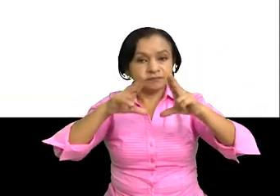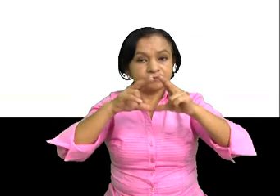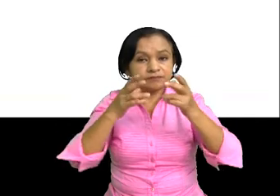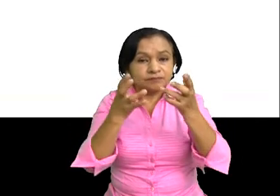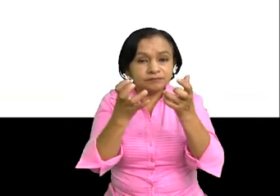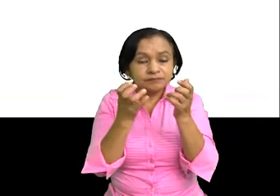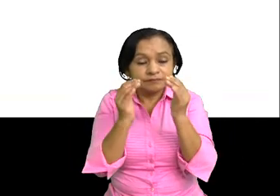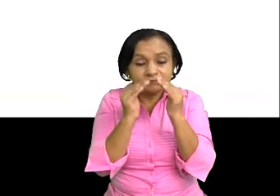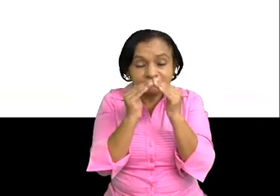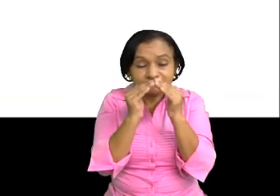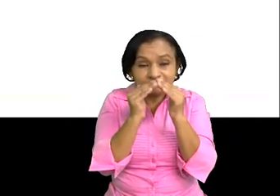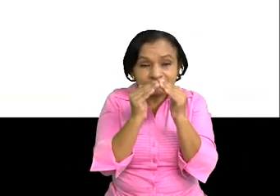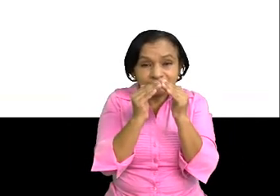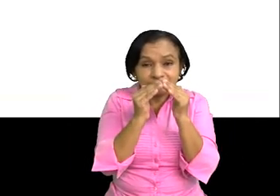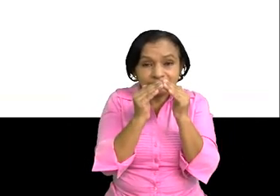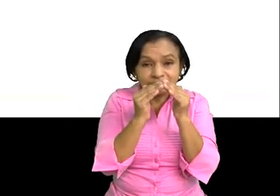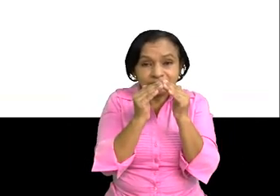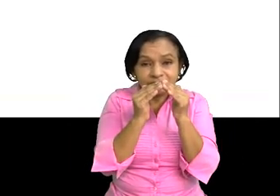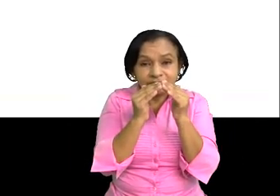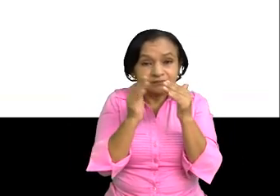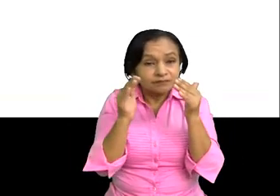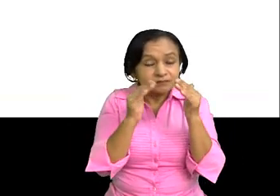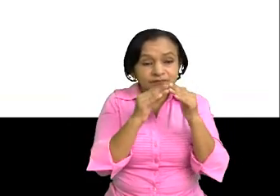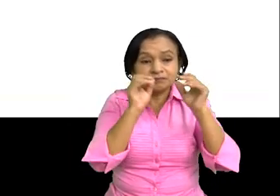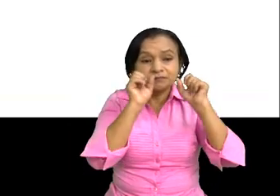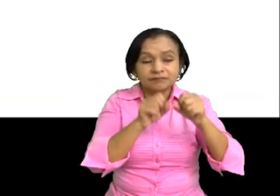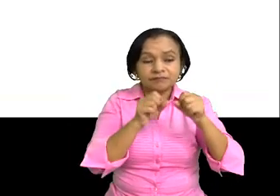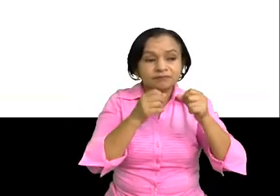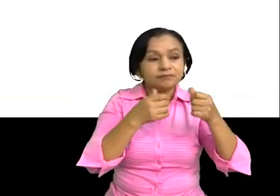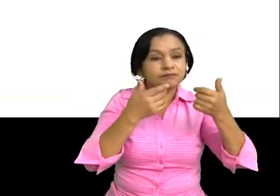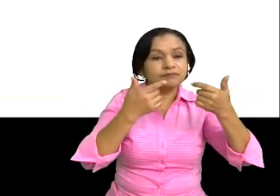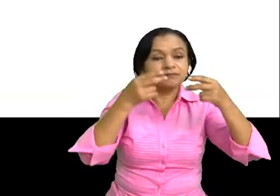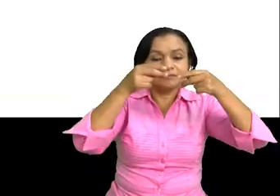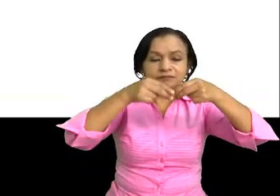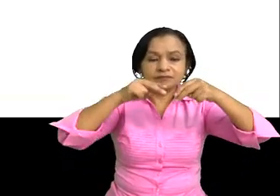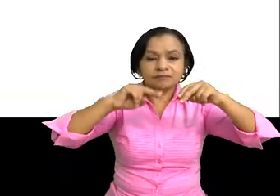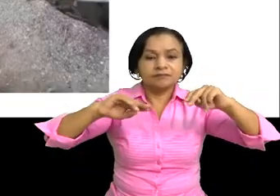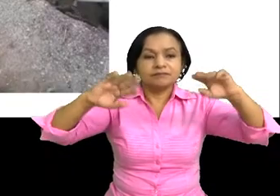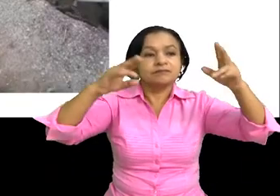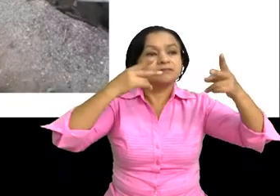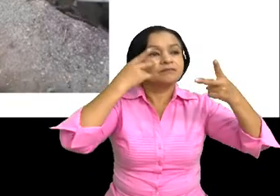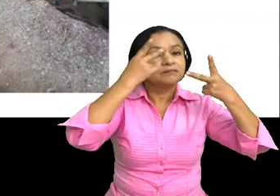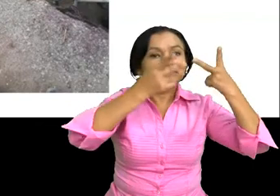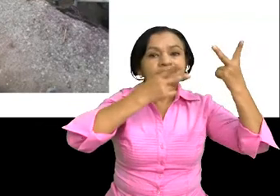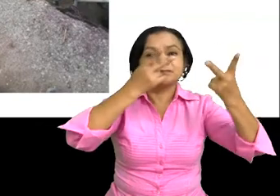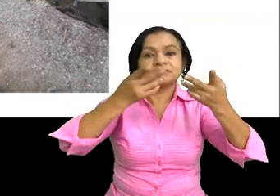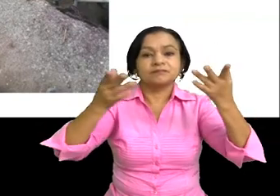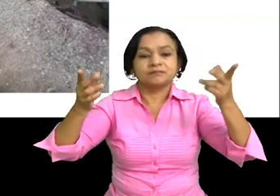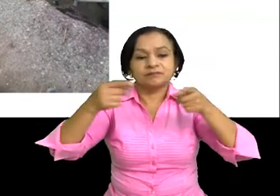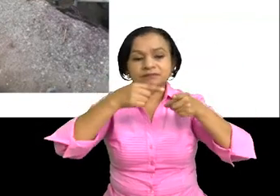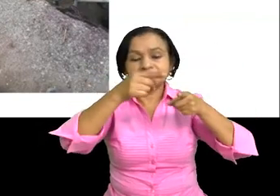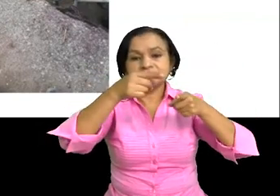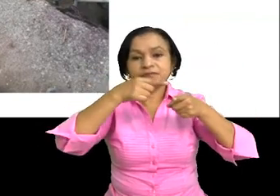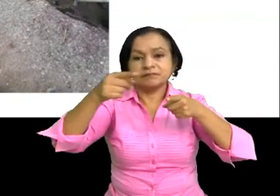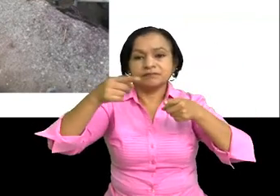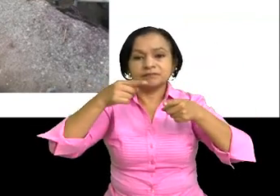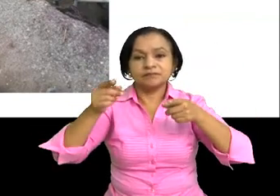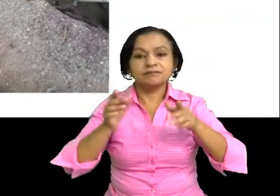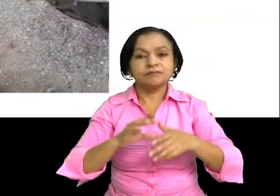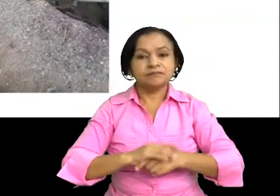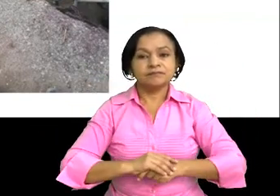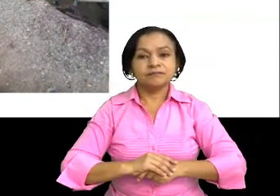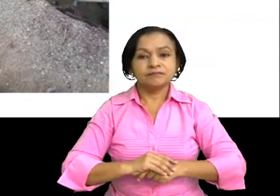estar encerrados en ambientes cerrados, puedan disfrutar de la naturaleza, ¿verdad?, en municipios